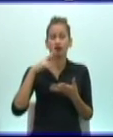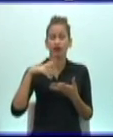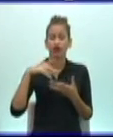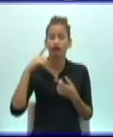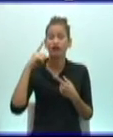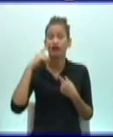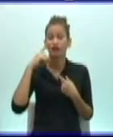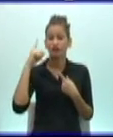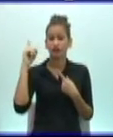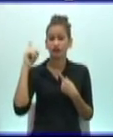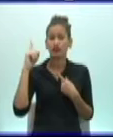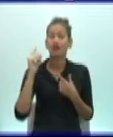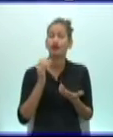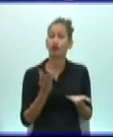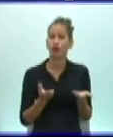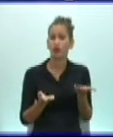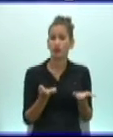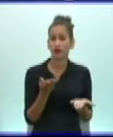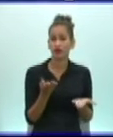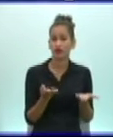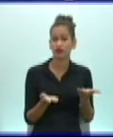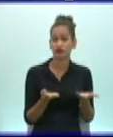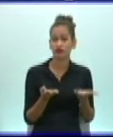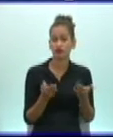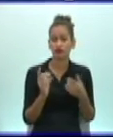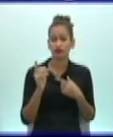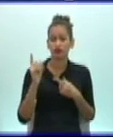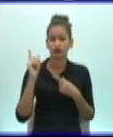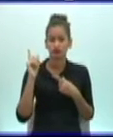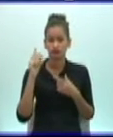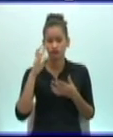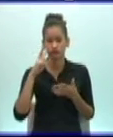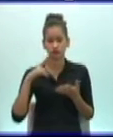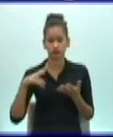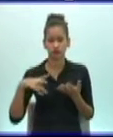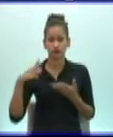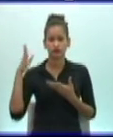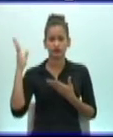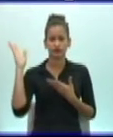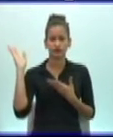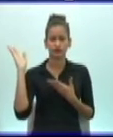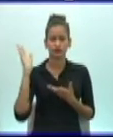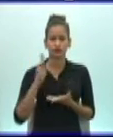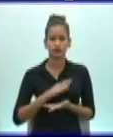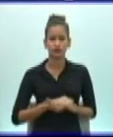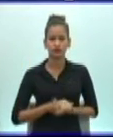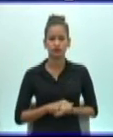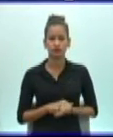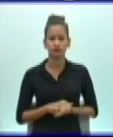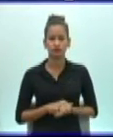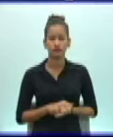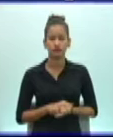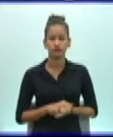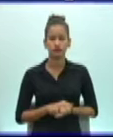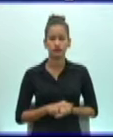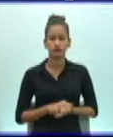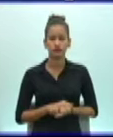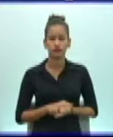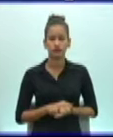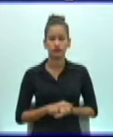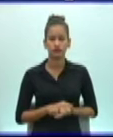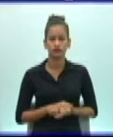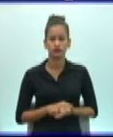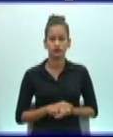pudieron observarlo, y es ese recurso que sirve para establecer una relación de semejanza entre